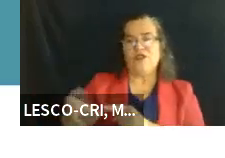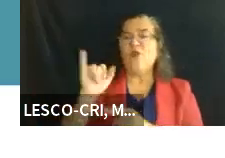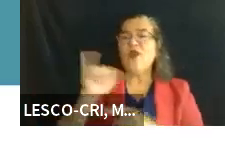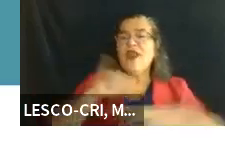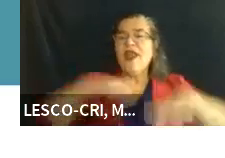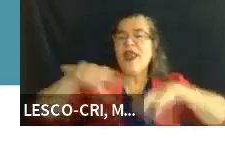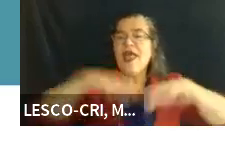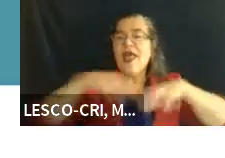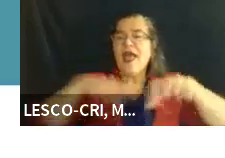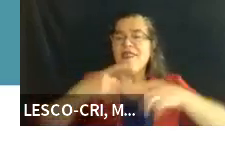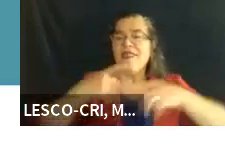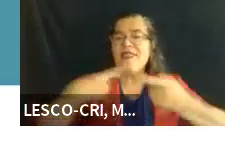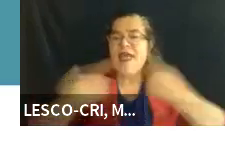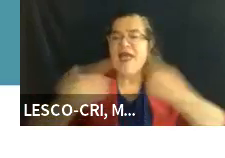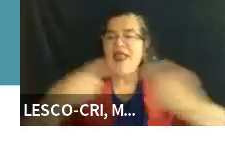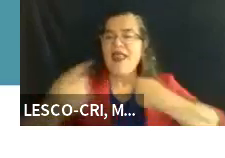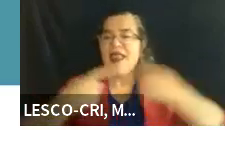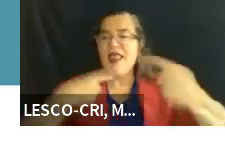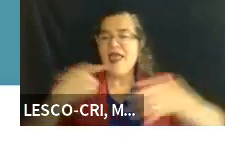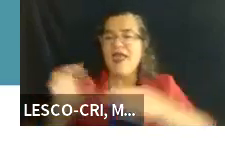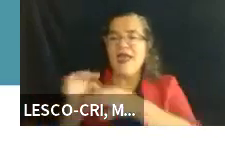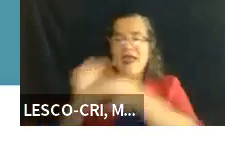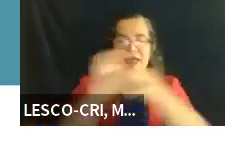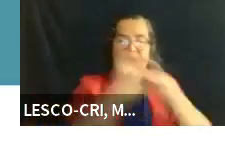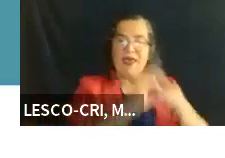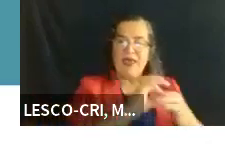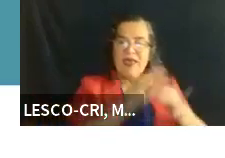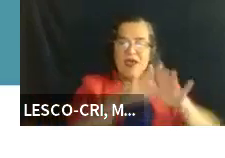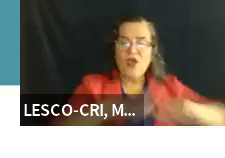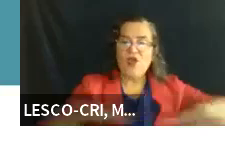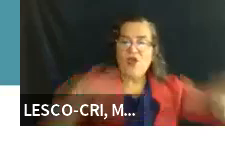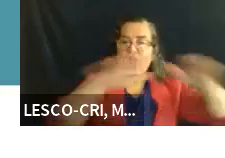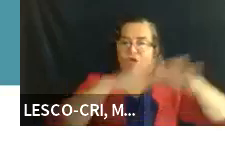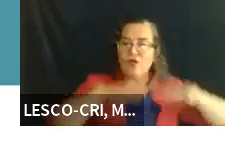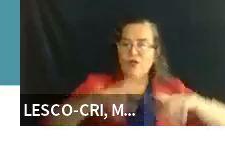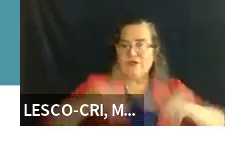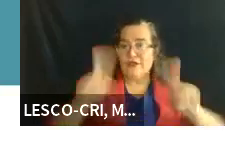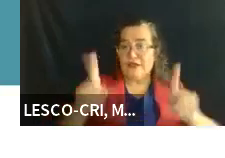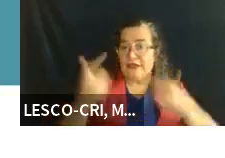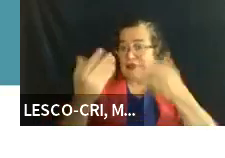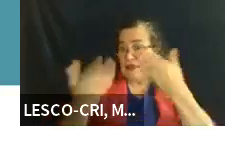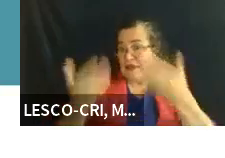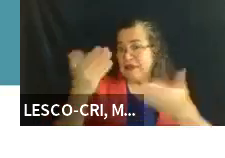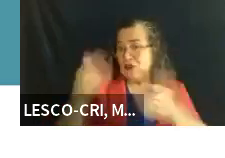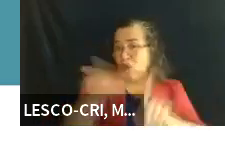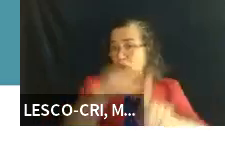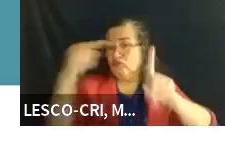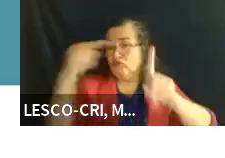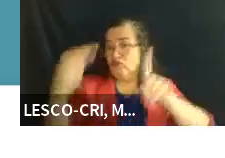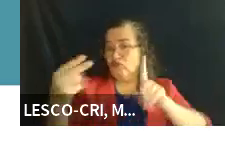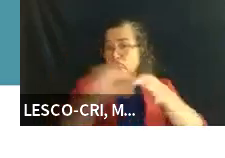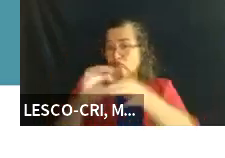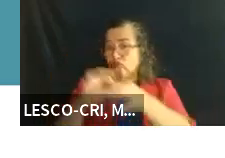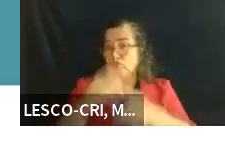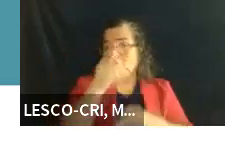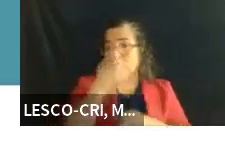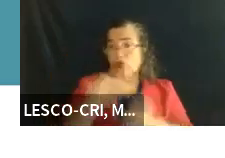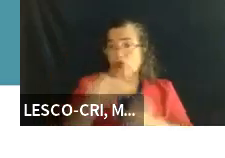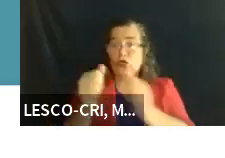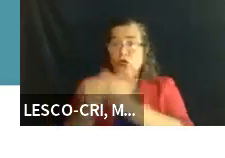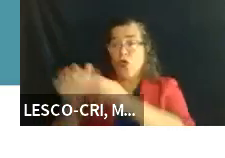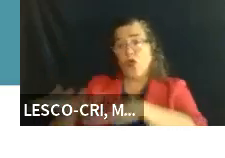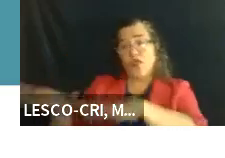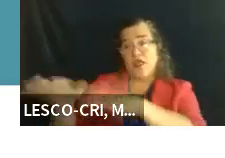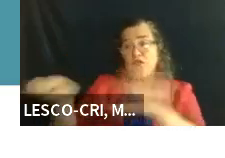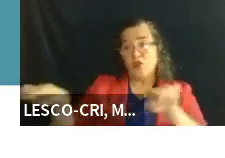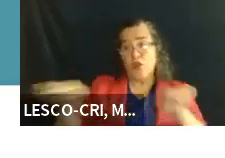dialéctica porque se produce en relación con el contexto, a diferencia tal vez de una perspectiva de relación del sujeto con el contexto. El